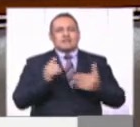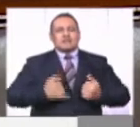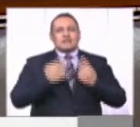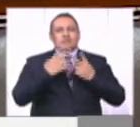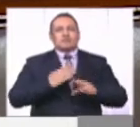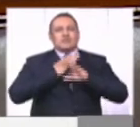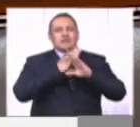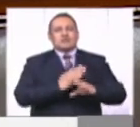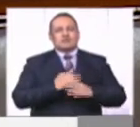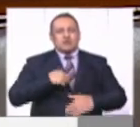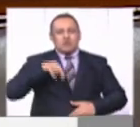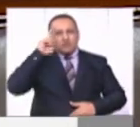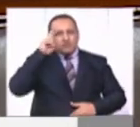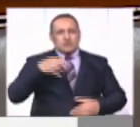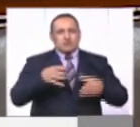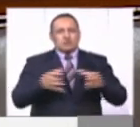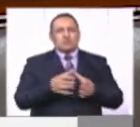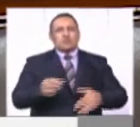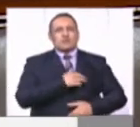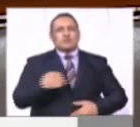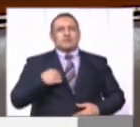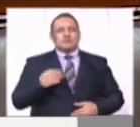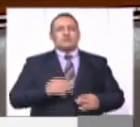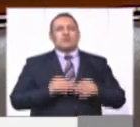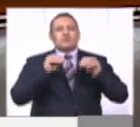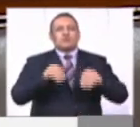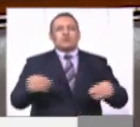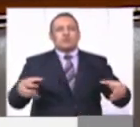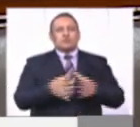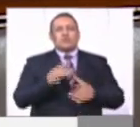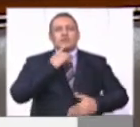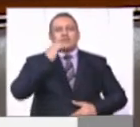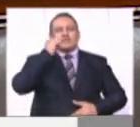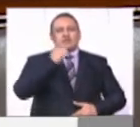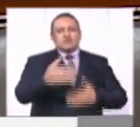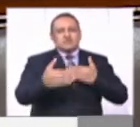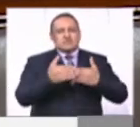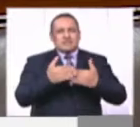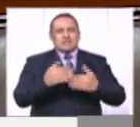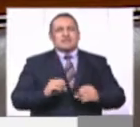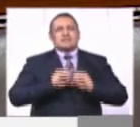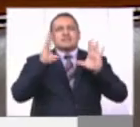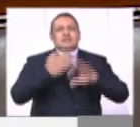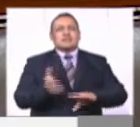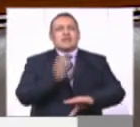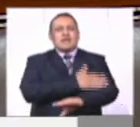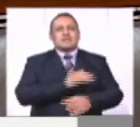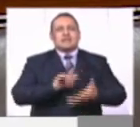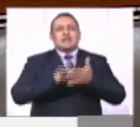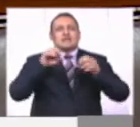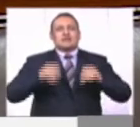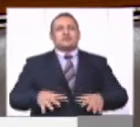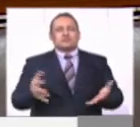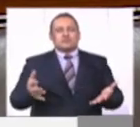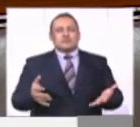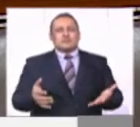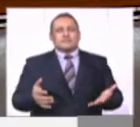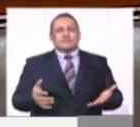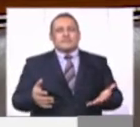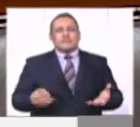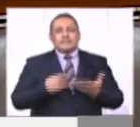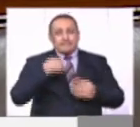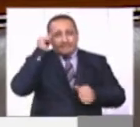denegación de confianza al gabinete y colocó el estado de derecho Al filo días antes que él renuncie